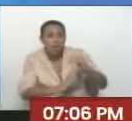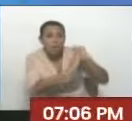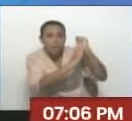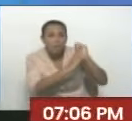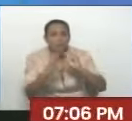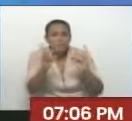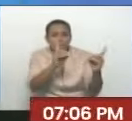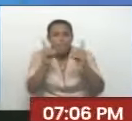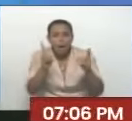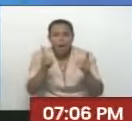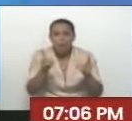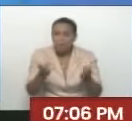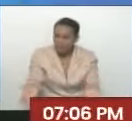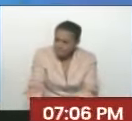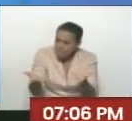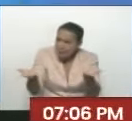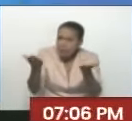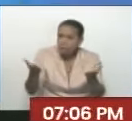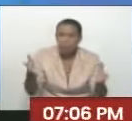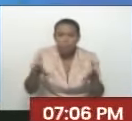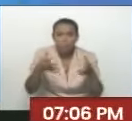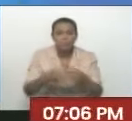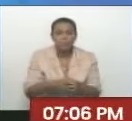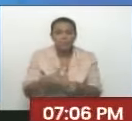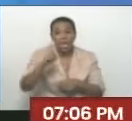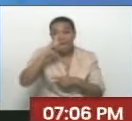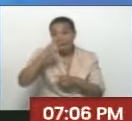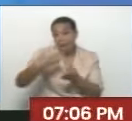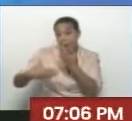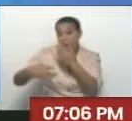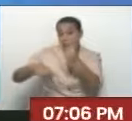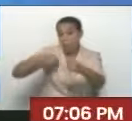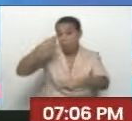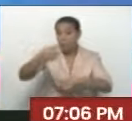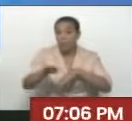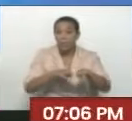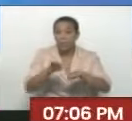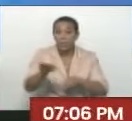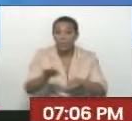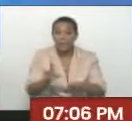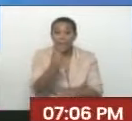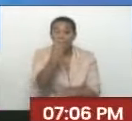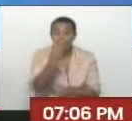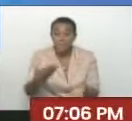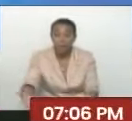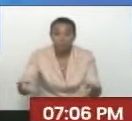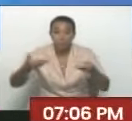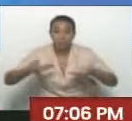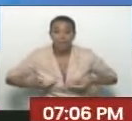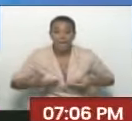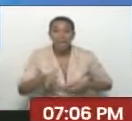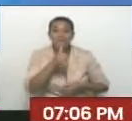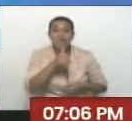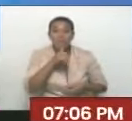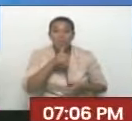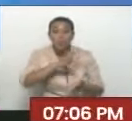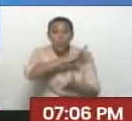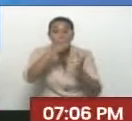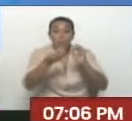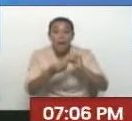debates. Voy a recibir el jueves que viene el primer corte de cuenta, el primer informe